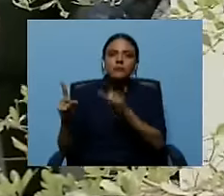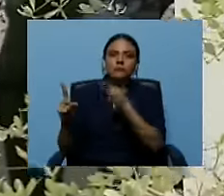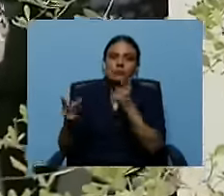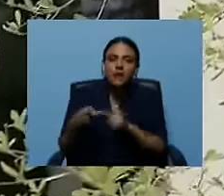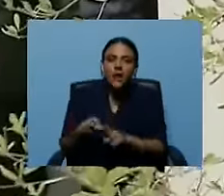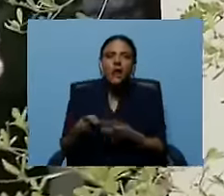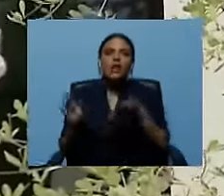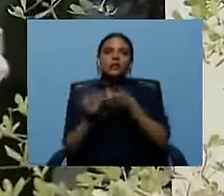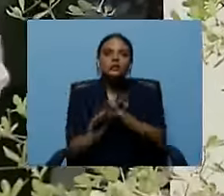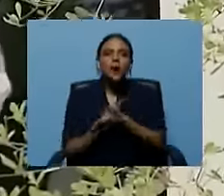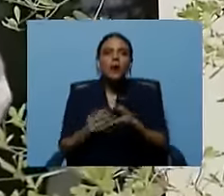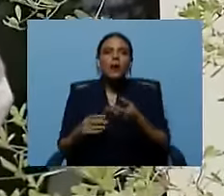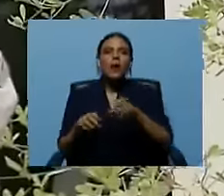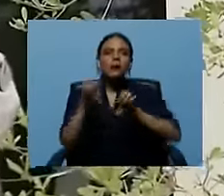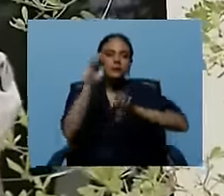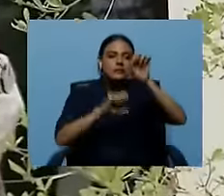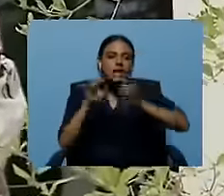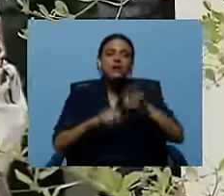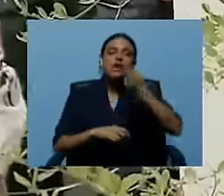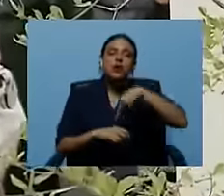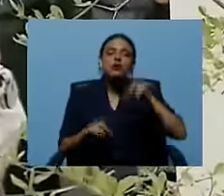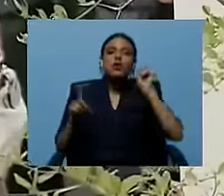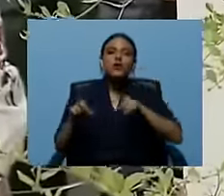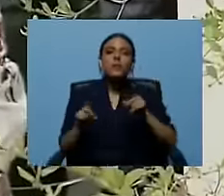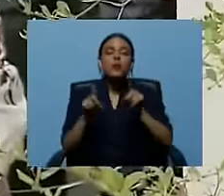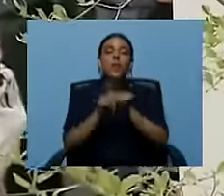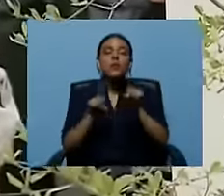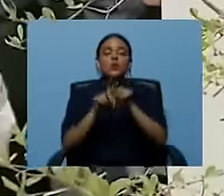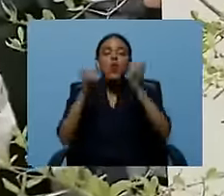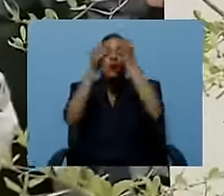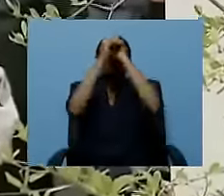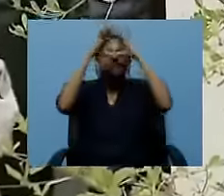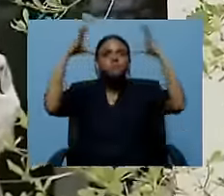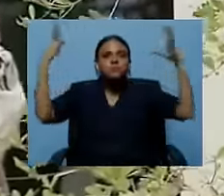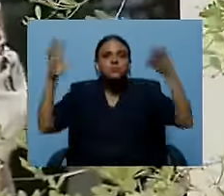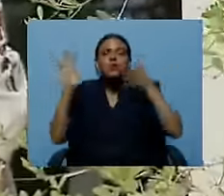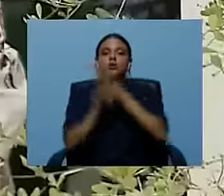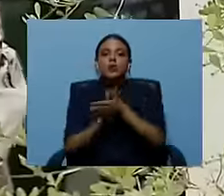visión de elevado nivel espiritual y